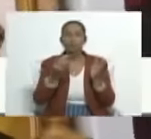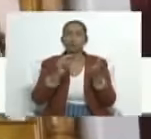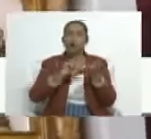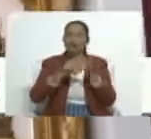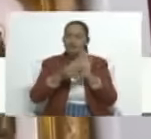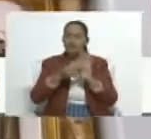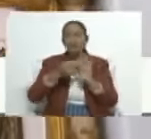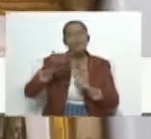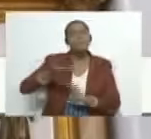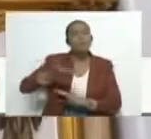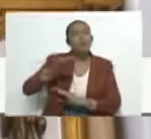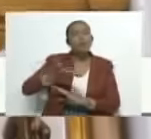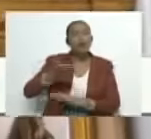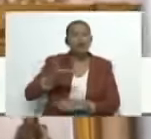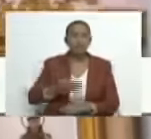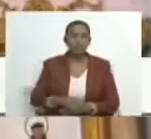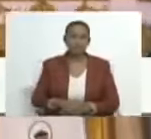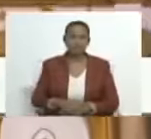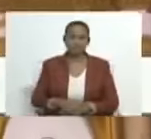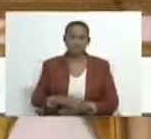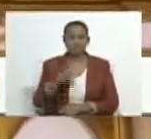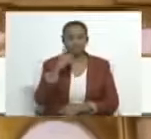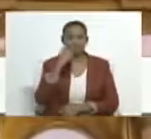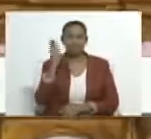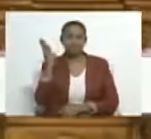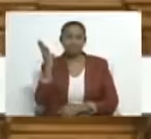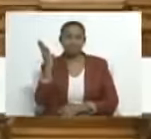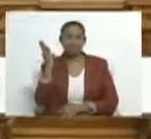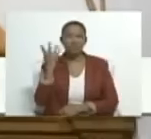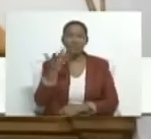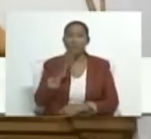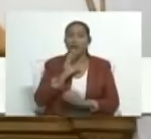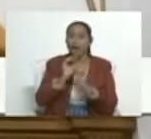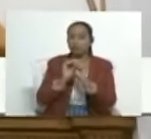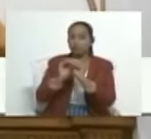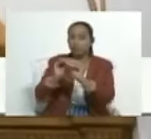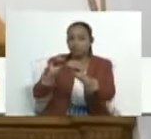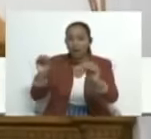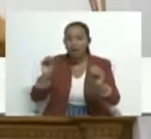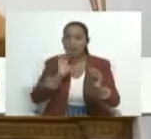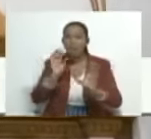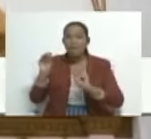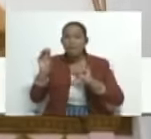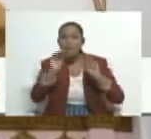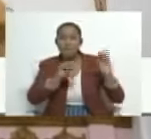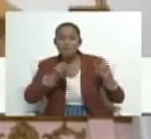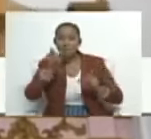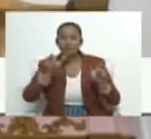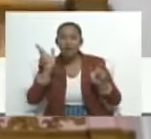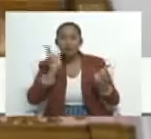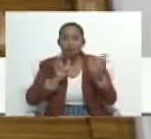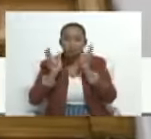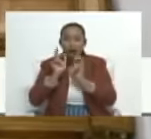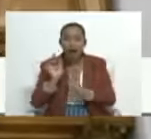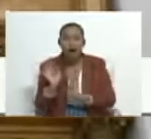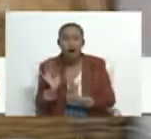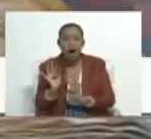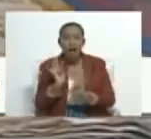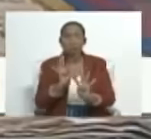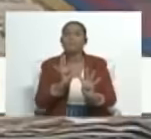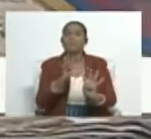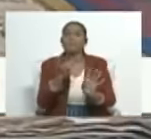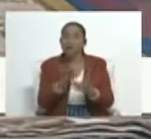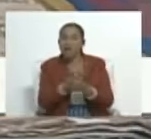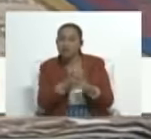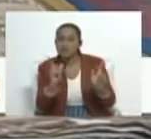esa llamarada, esa primera chispa, fue también el ejemplo para la libertad en otras